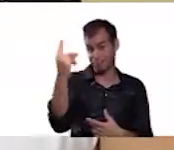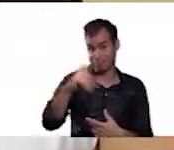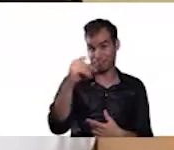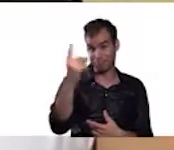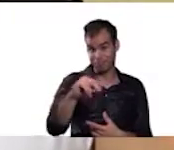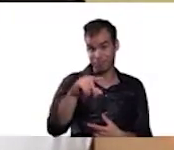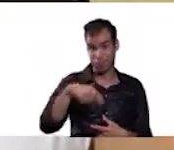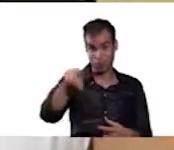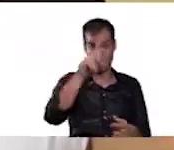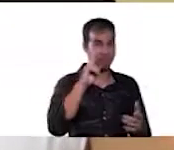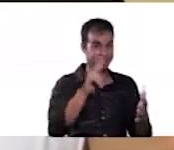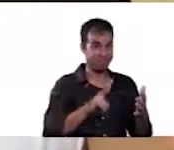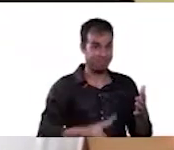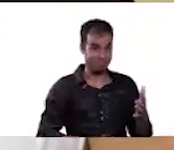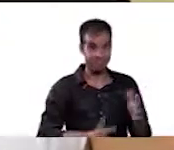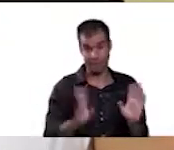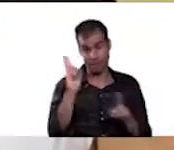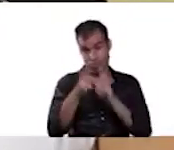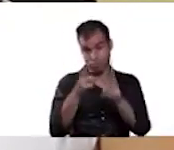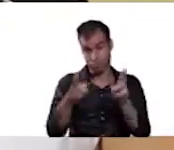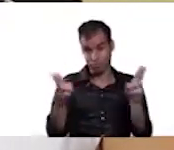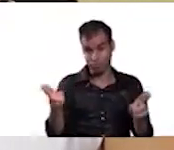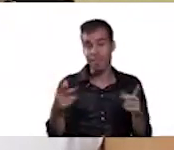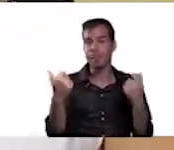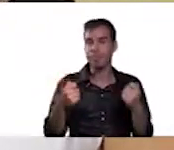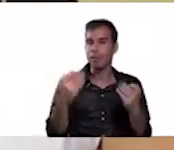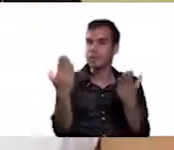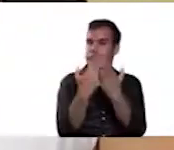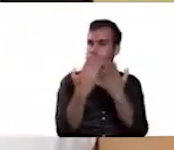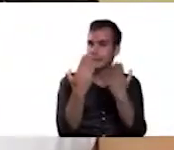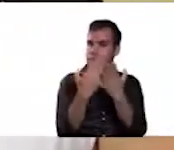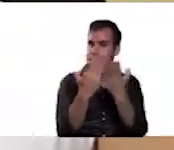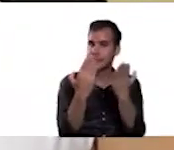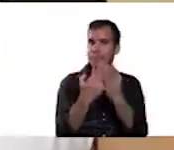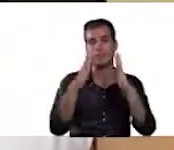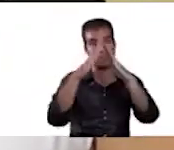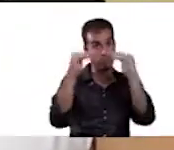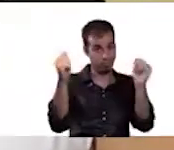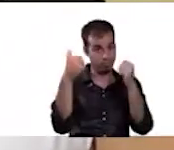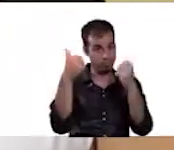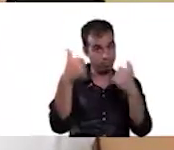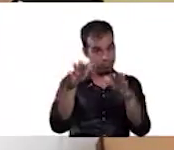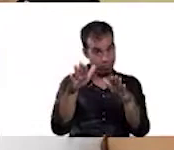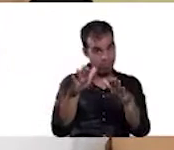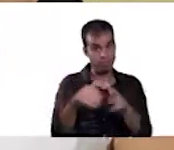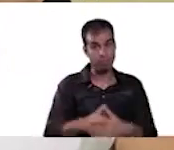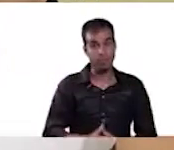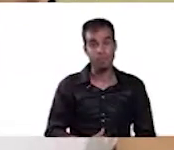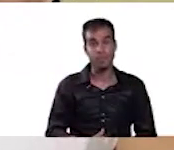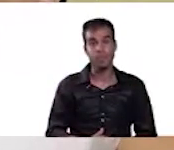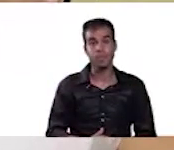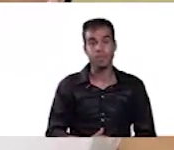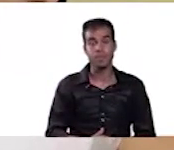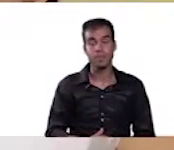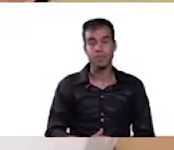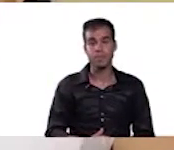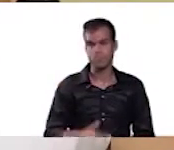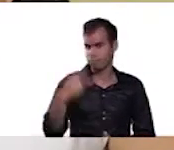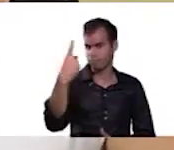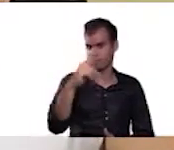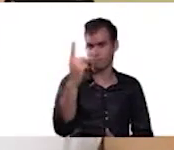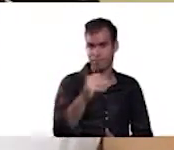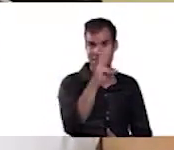que leyeron y que se orientó, deben estudiar en su casa por sí solos los